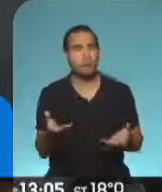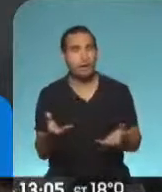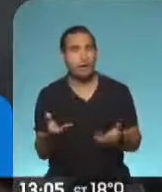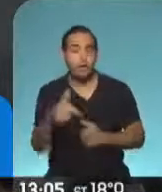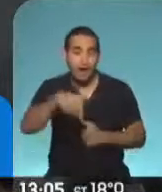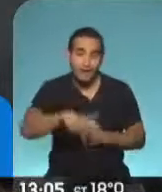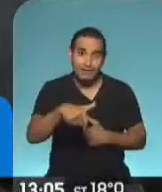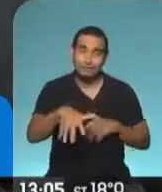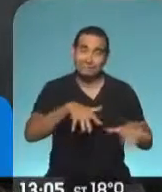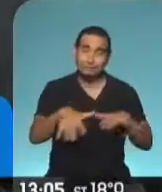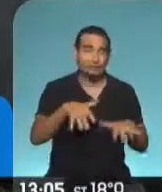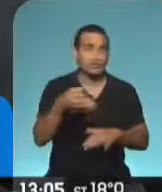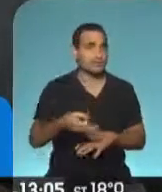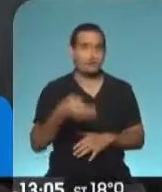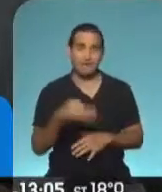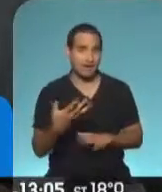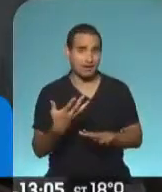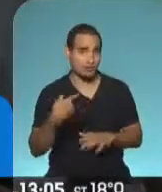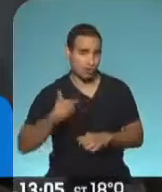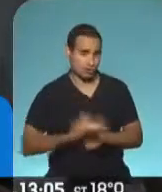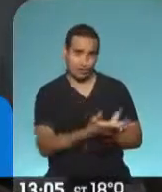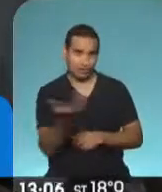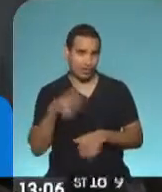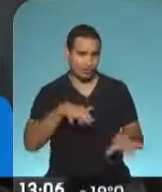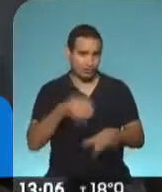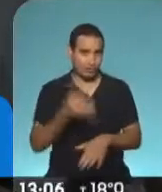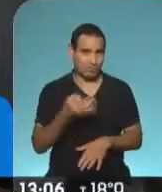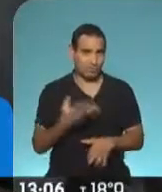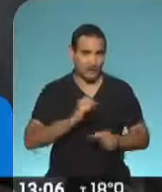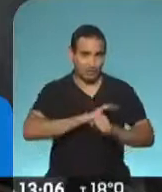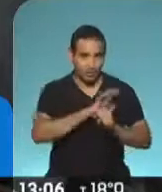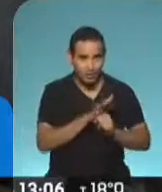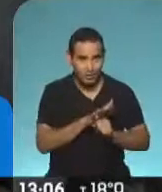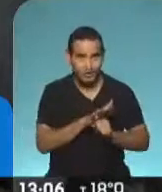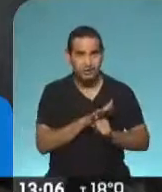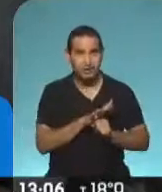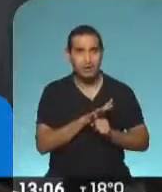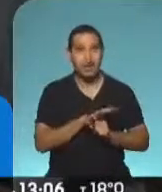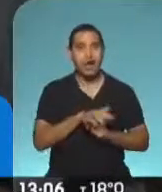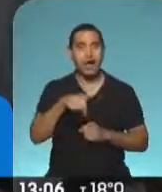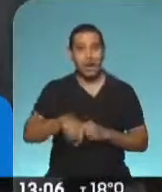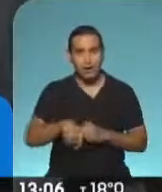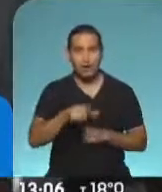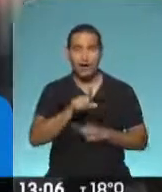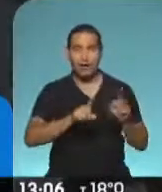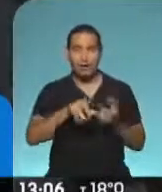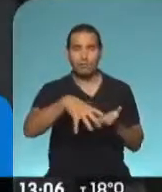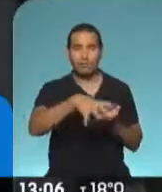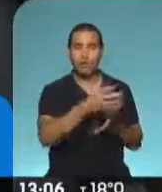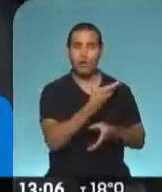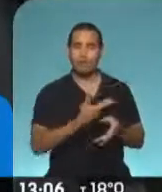una situación de excepción que está viviendo la sociedad, saltear a los otros órganos del